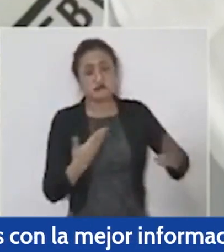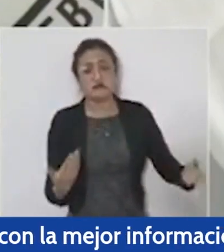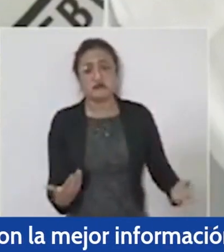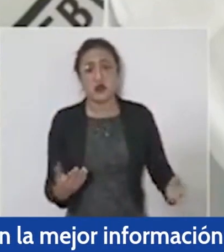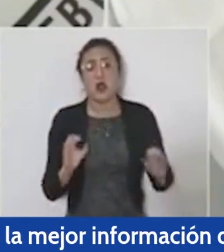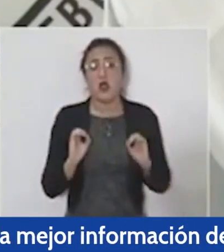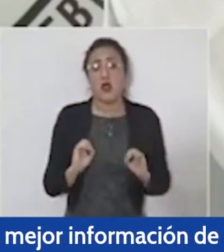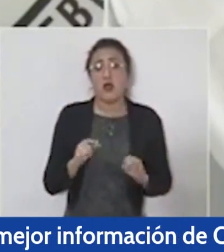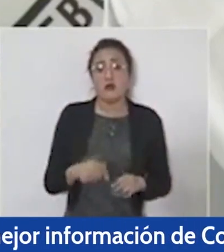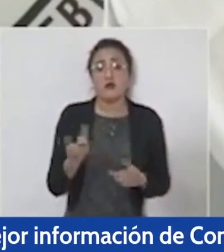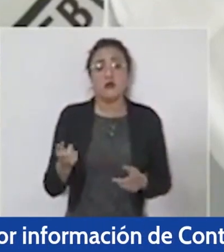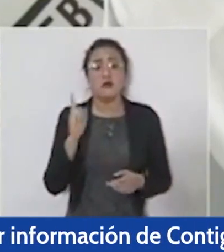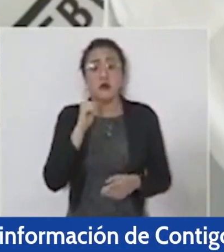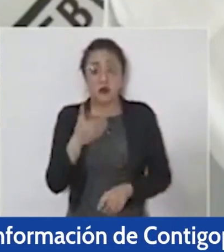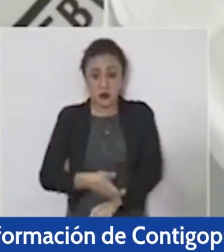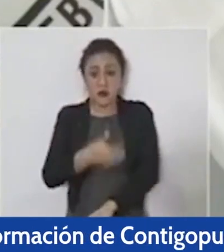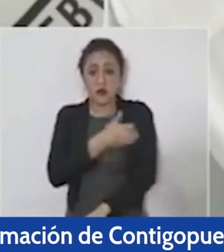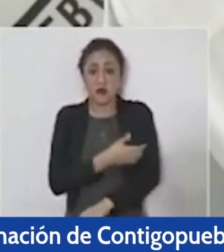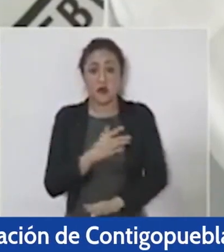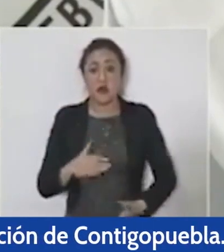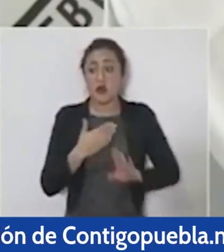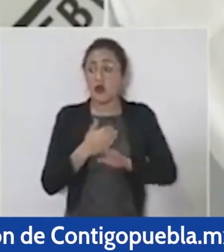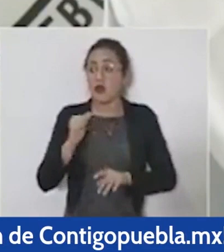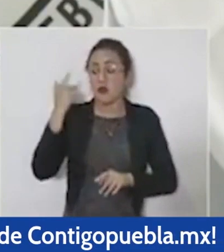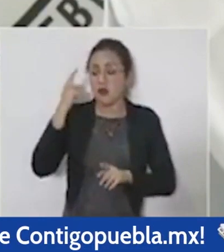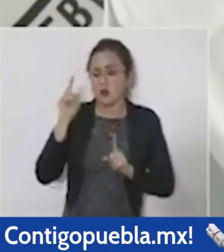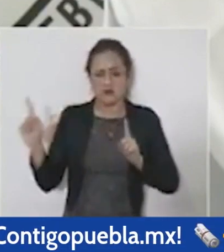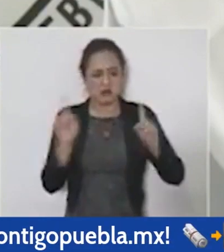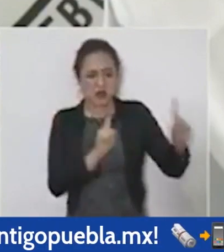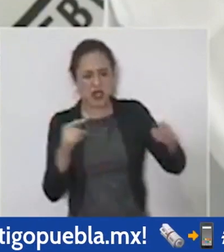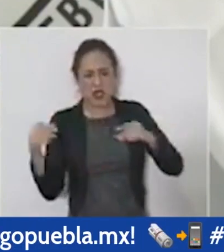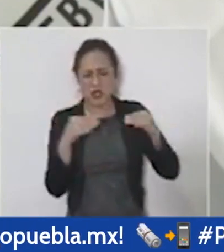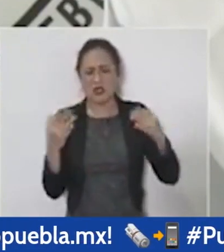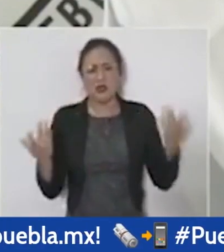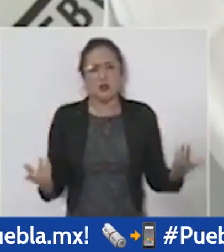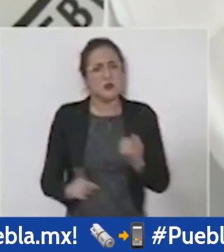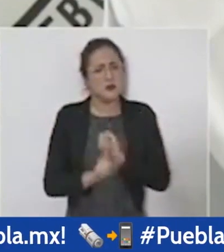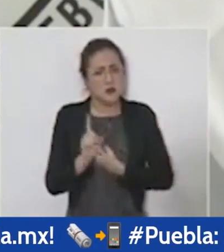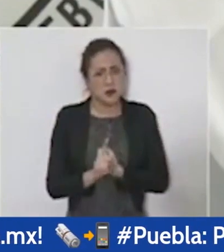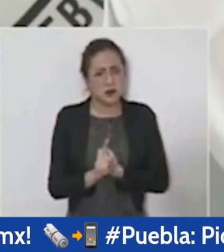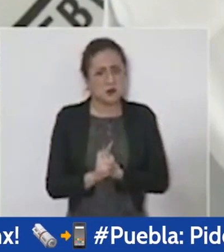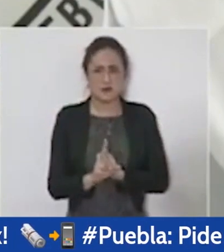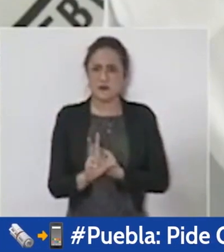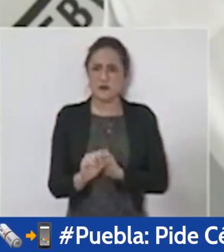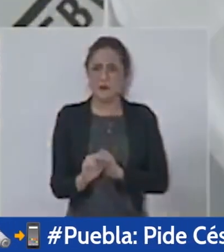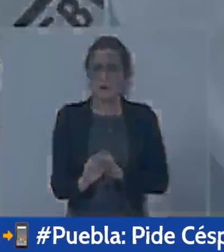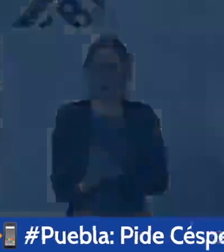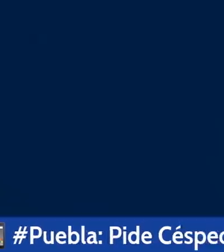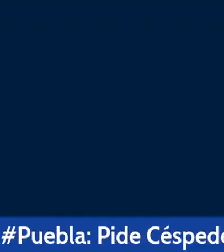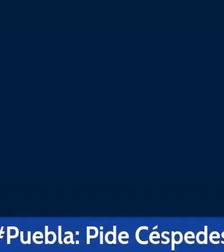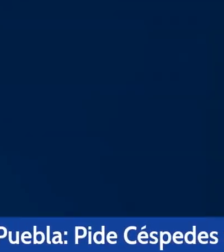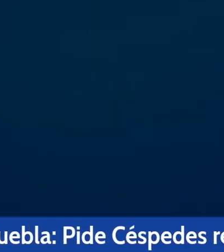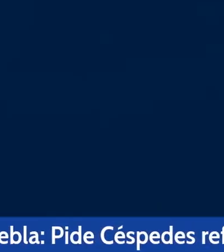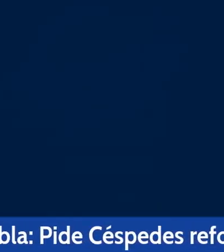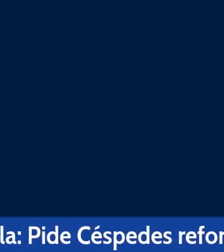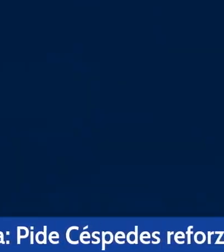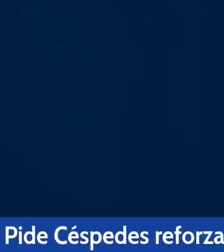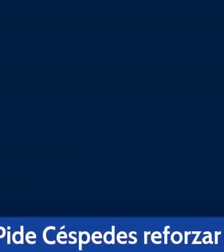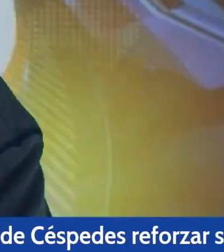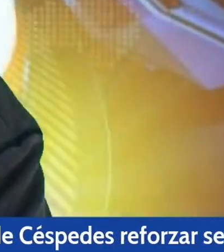haber sufrido la compañera de ustedes hecha por otro poblano, ¿sí? Díganme ustedes si eso es correcto.